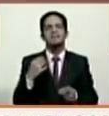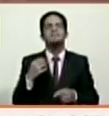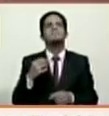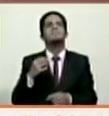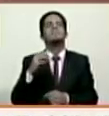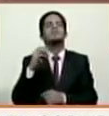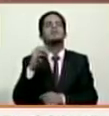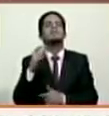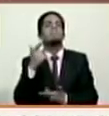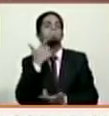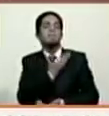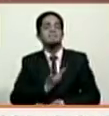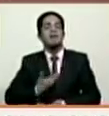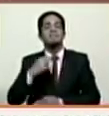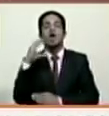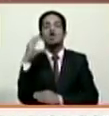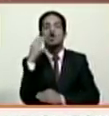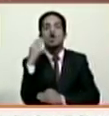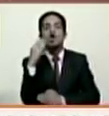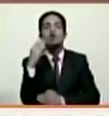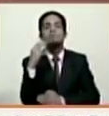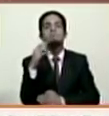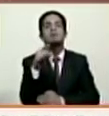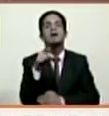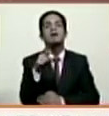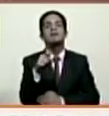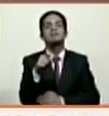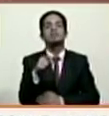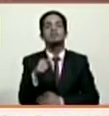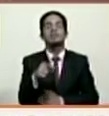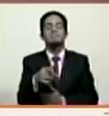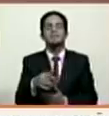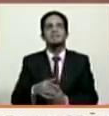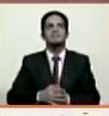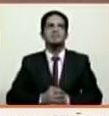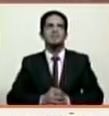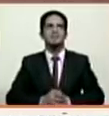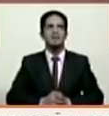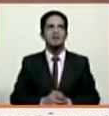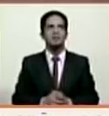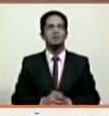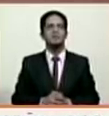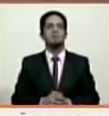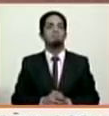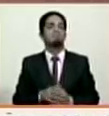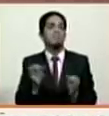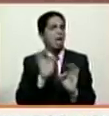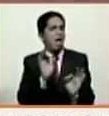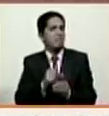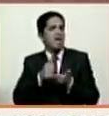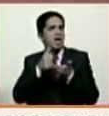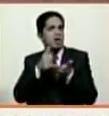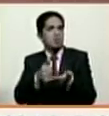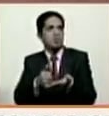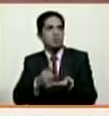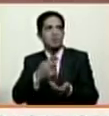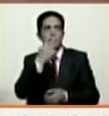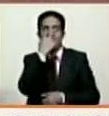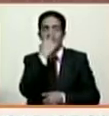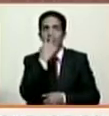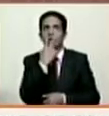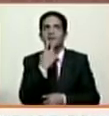penurias a las que son sometidos los habitantes de la ciudad de Cúcuta. Muchísimo menos Donald